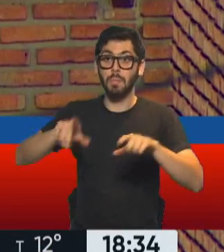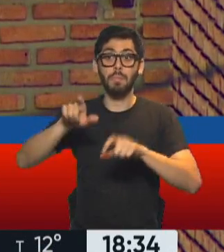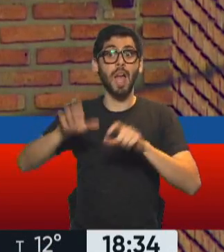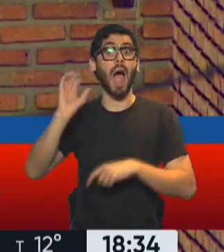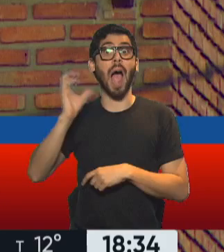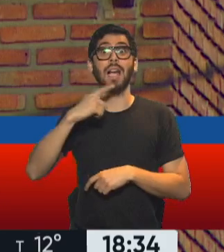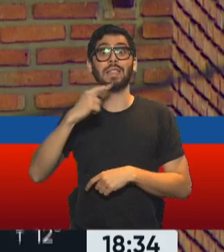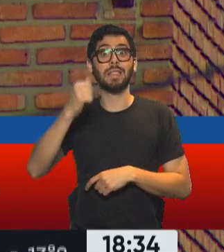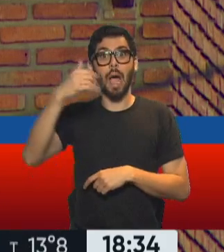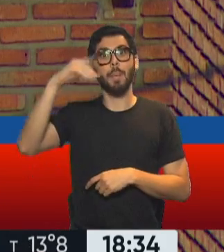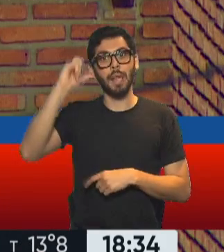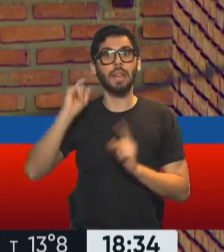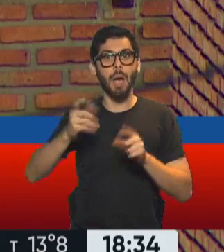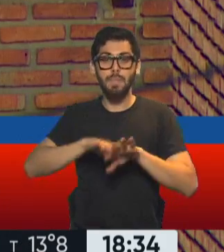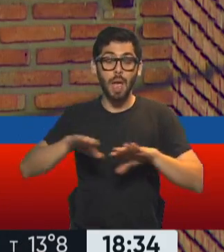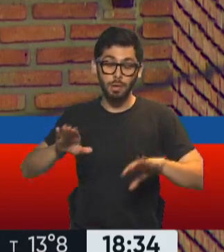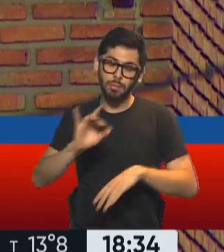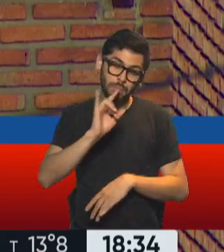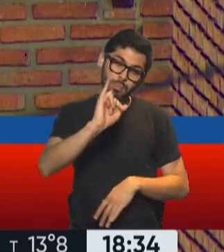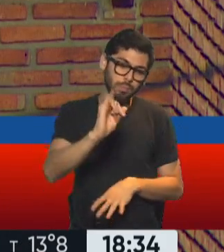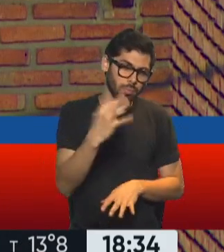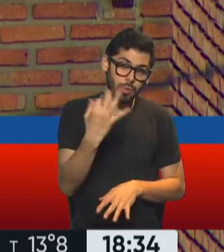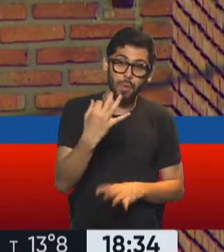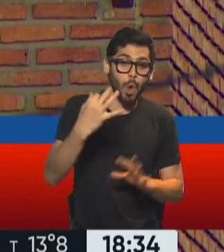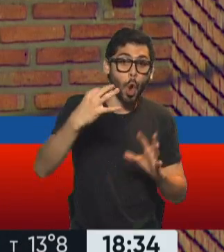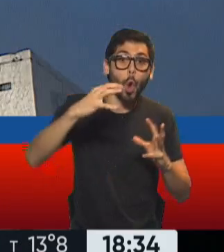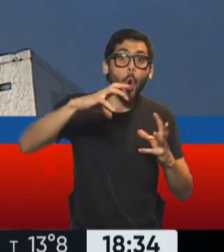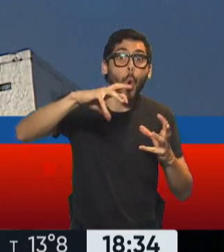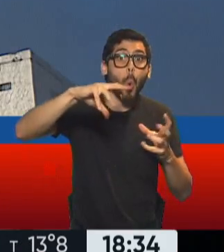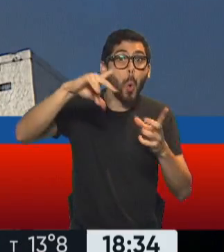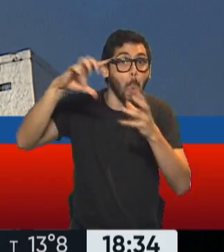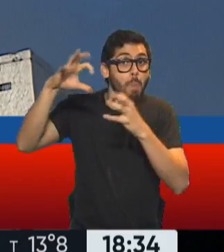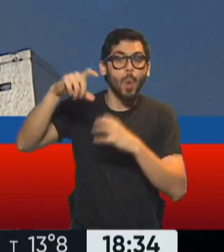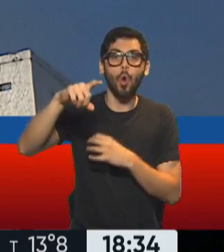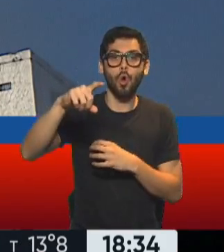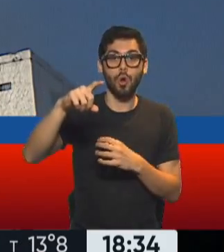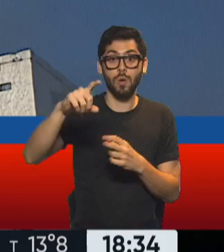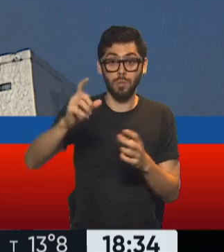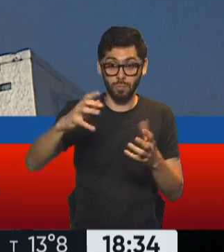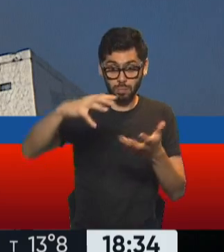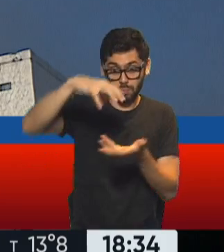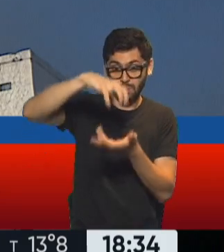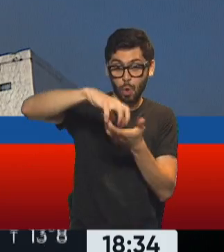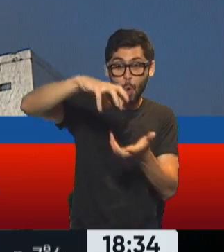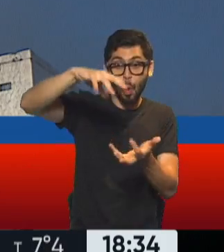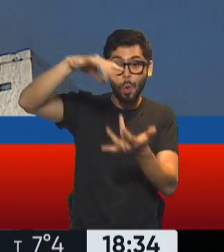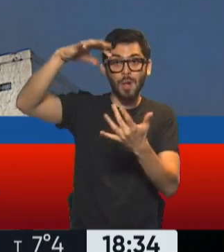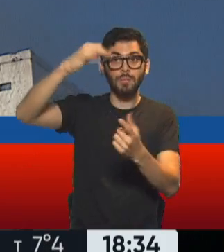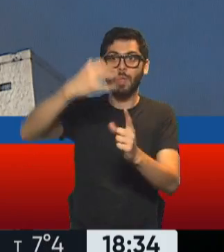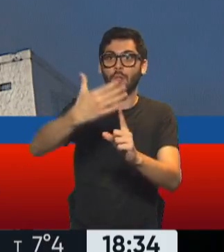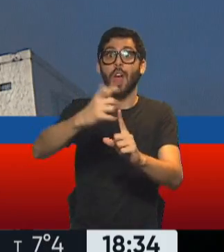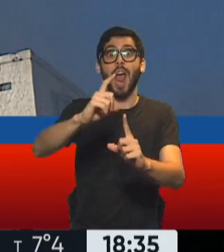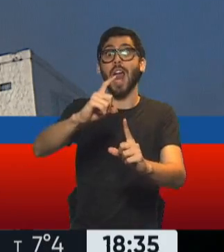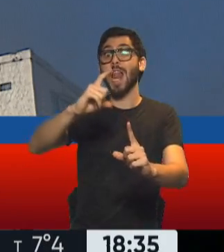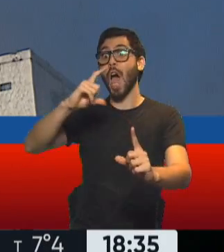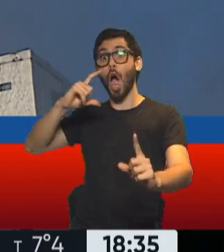SAME. Les puedo asegurar que la columna de humo que sale desde el lugar se puede ver desde distintos